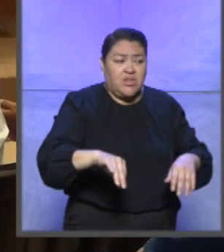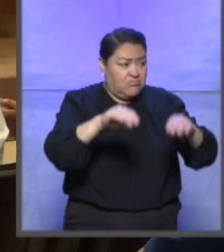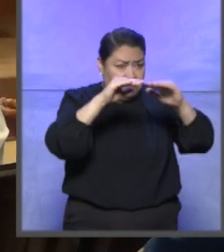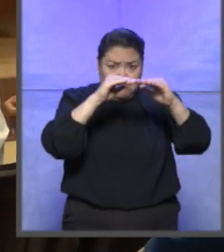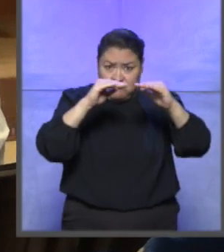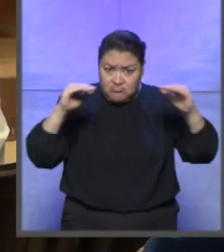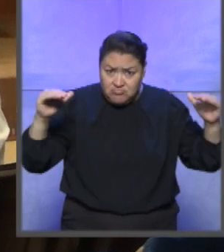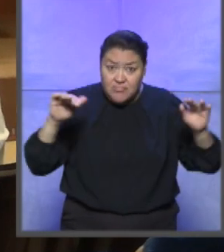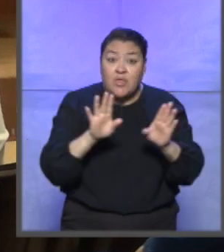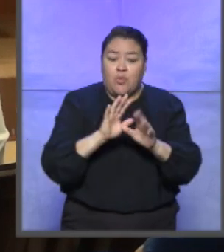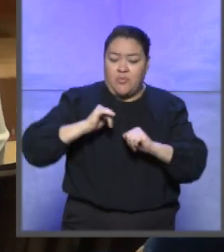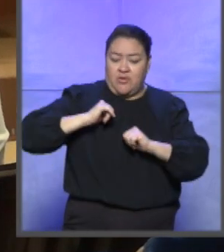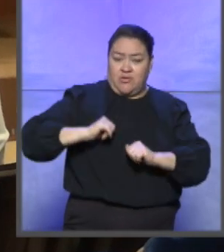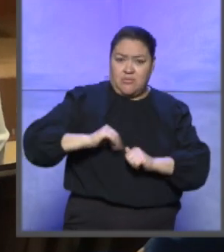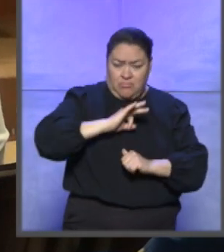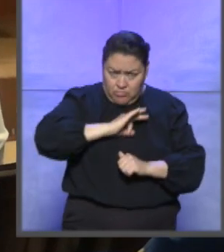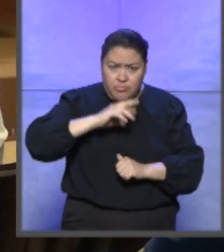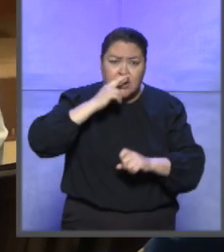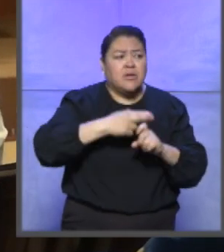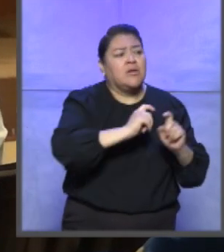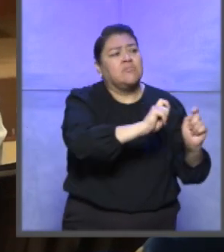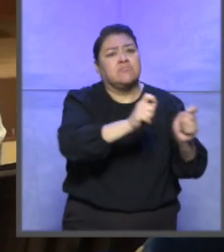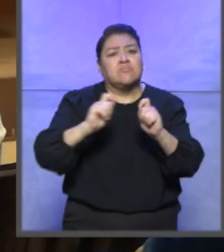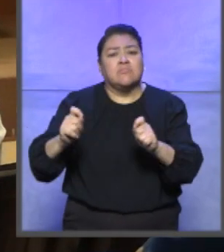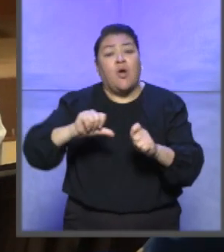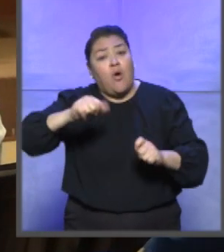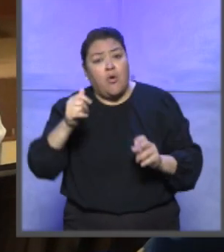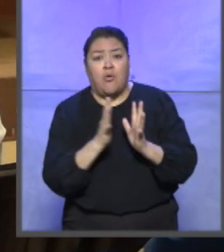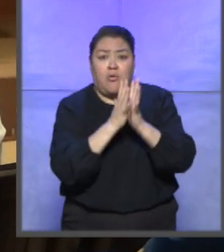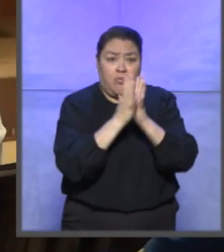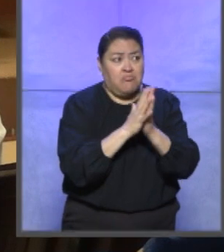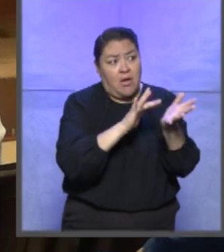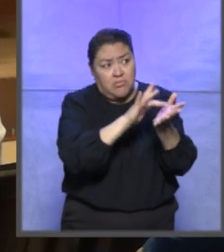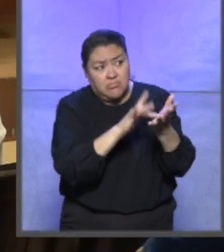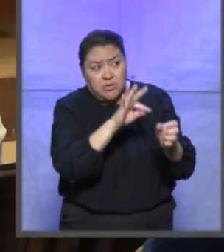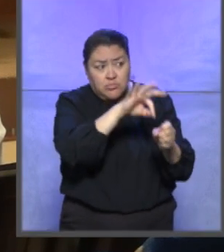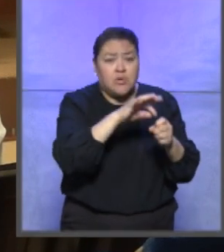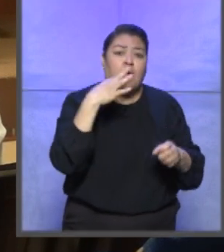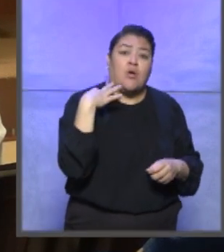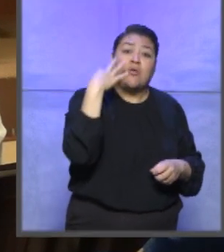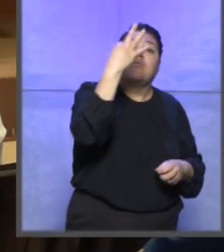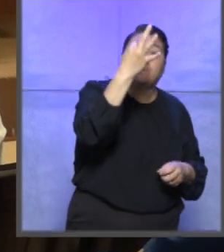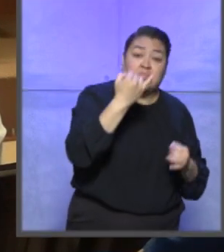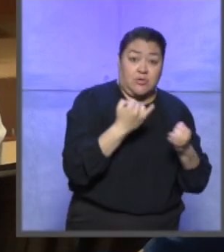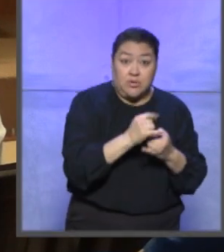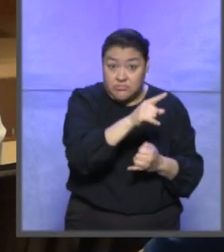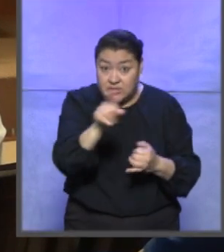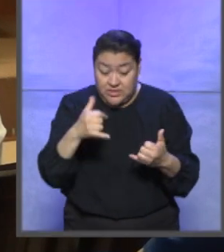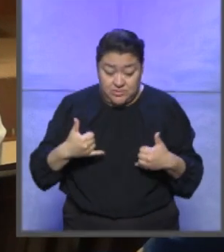forma igualitaria a cargos de elección popular y a otros tipos de participación política, lo que incluye